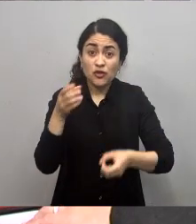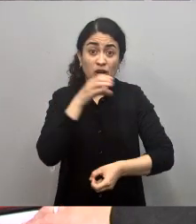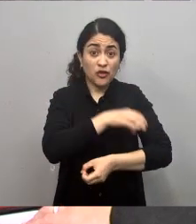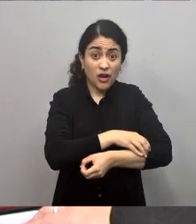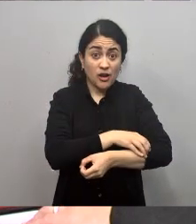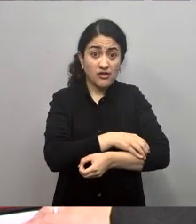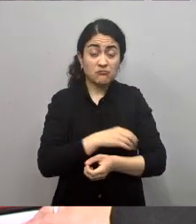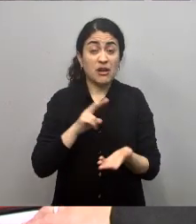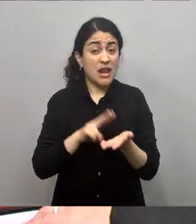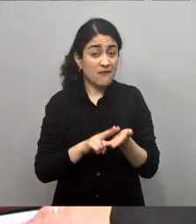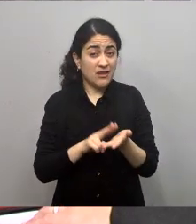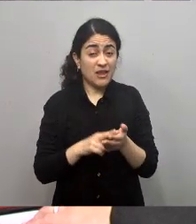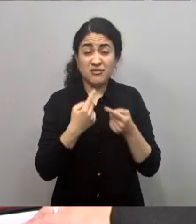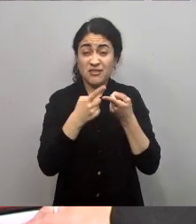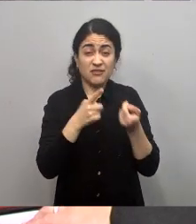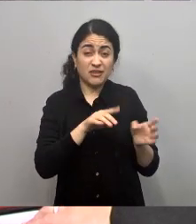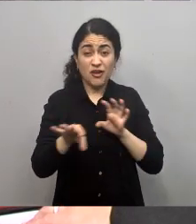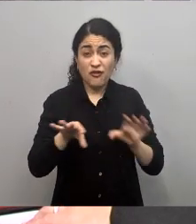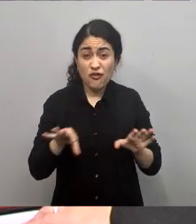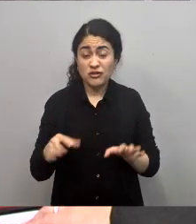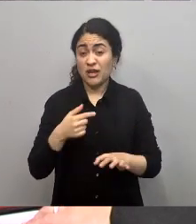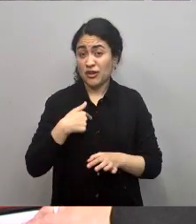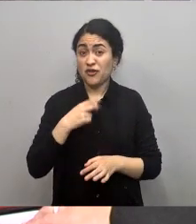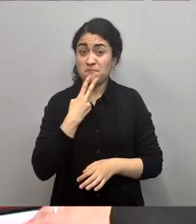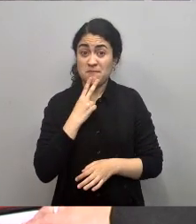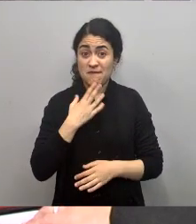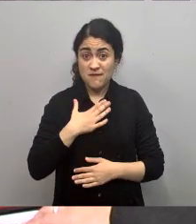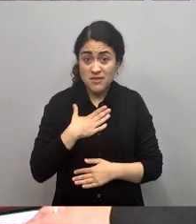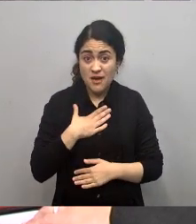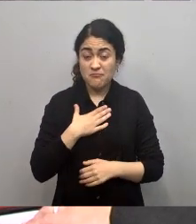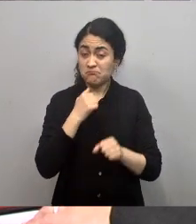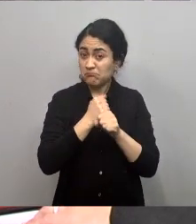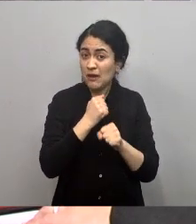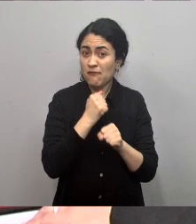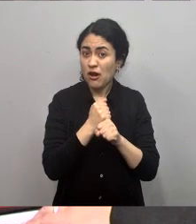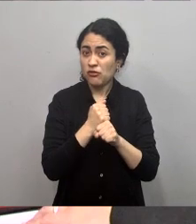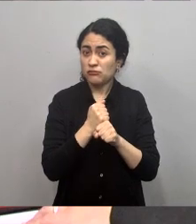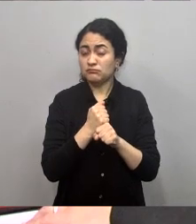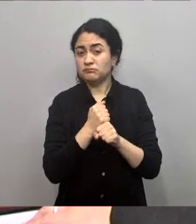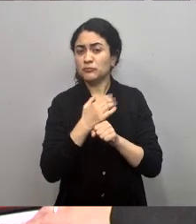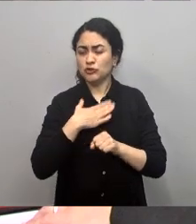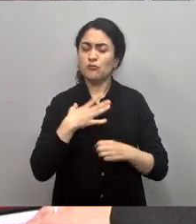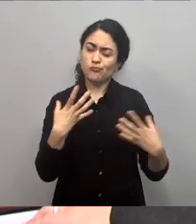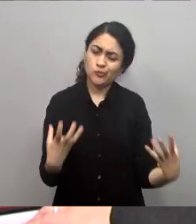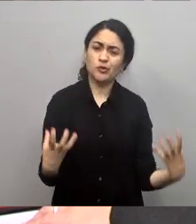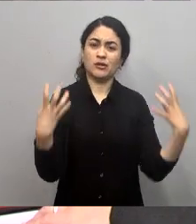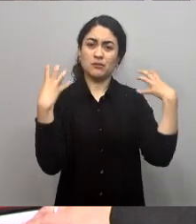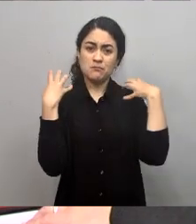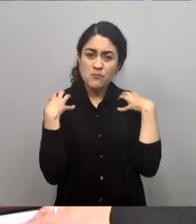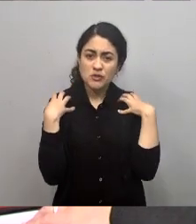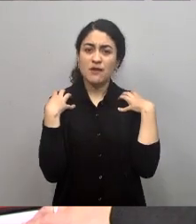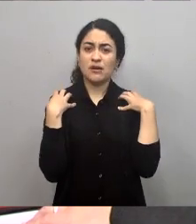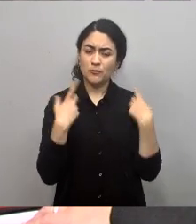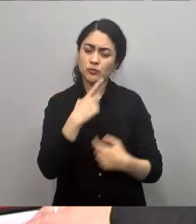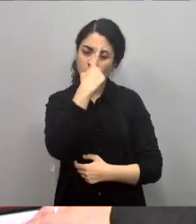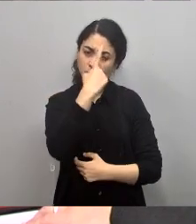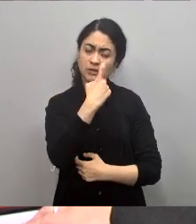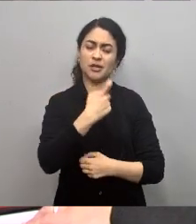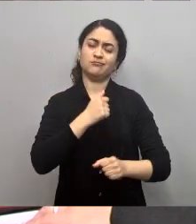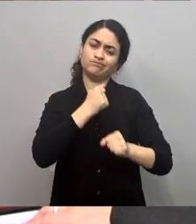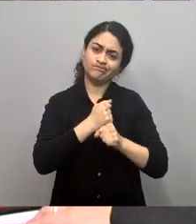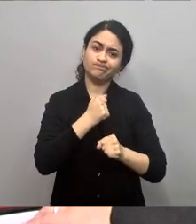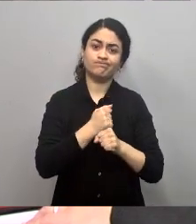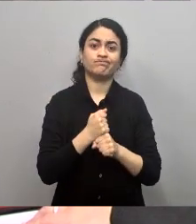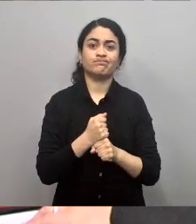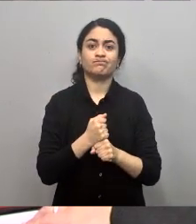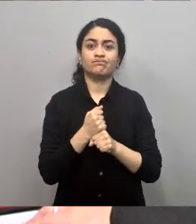algo que la verdad es que, como todas las cosas que yo he emprendido en mi vida, me lo he tomado con mucha responsabilidad y principalmente con mucha